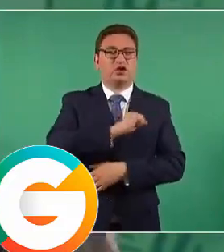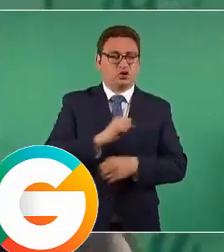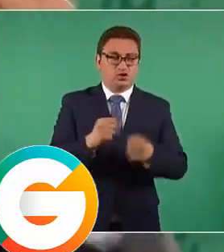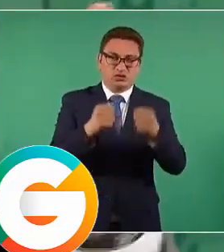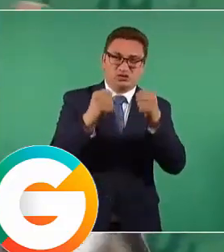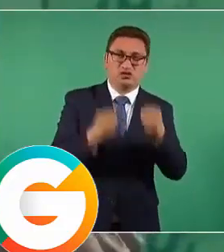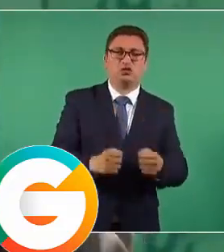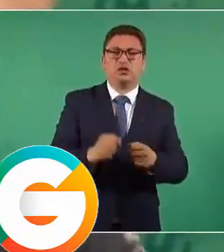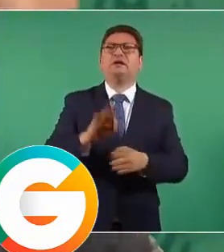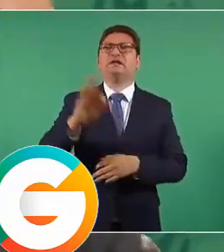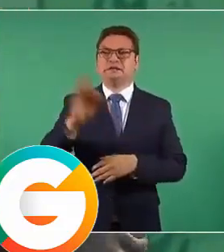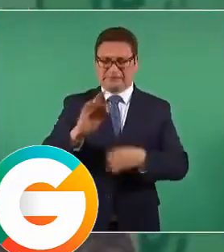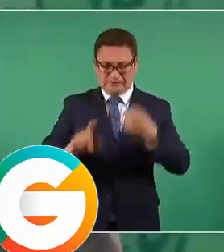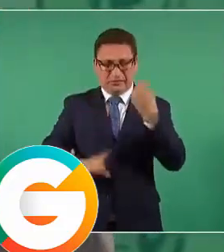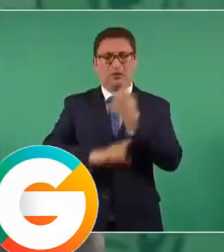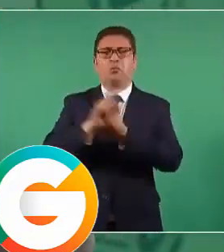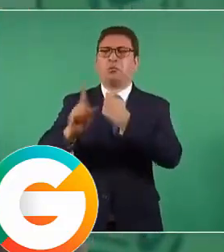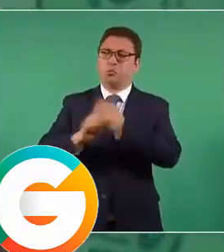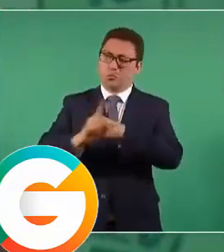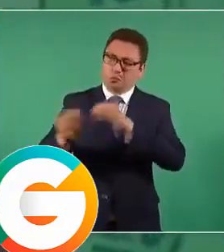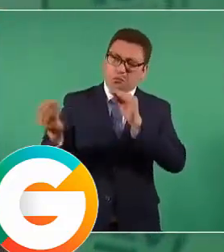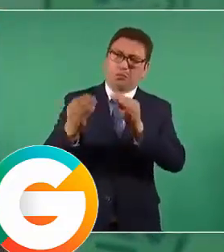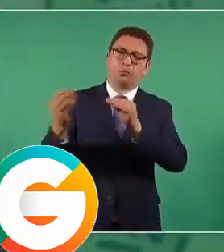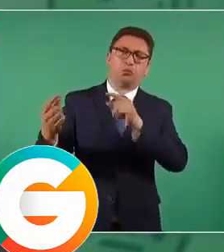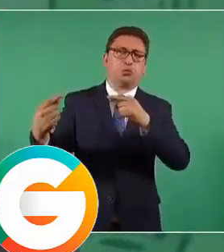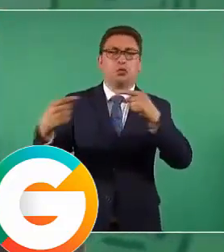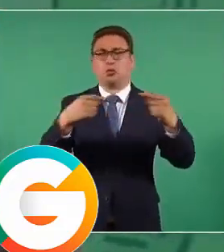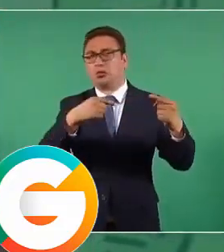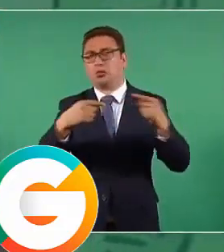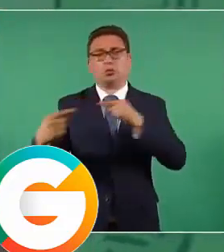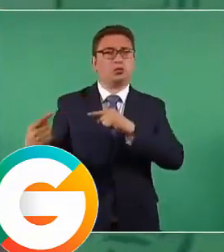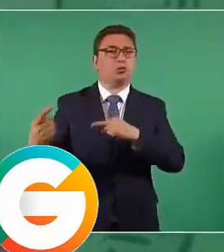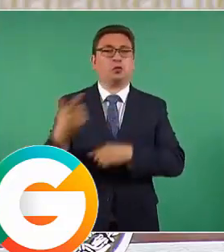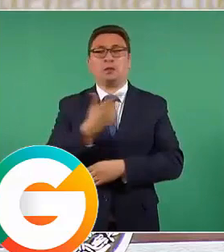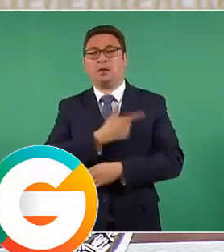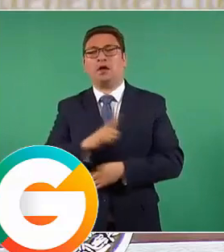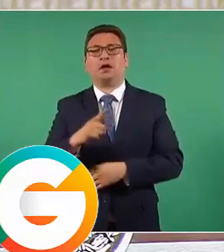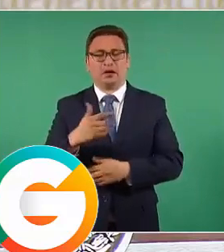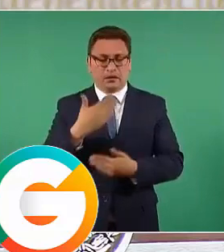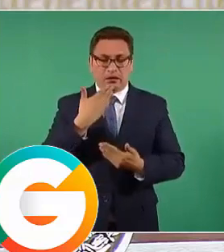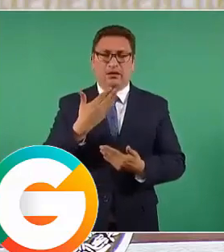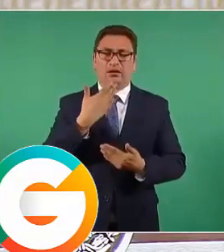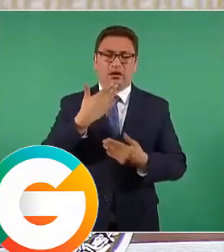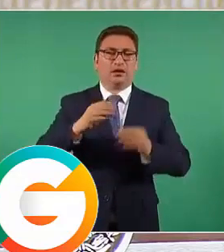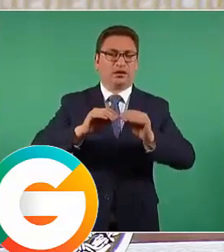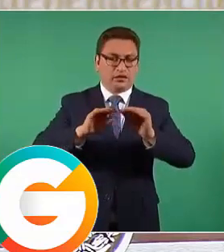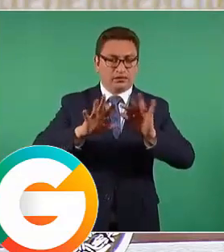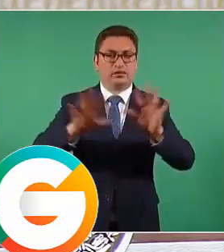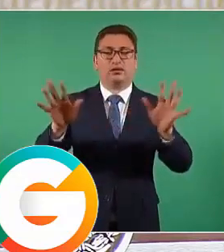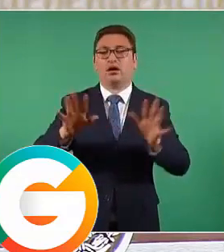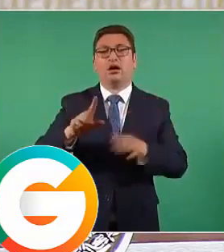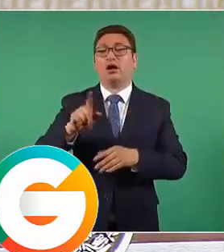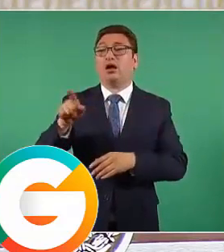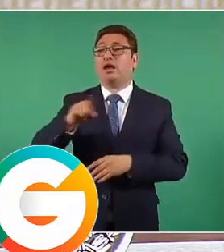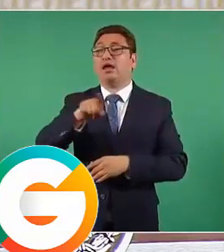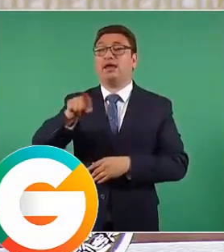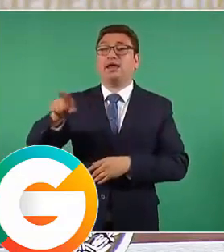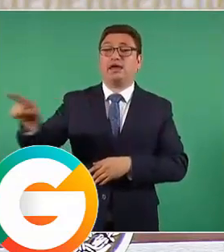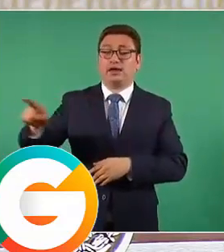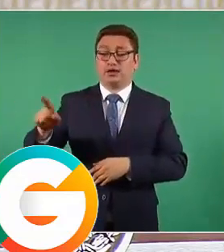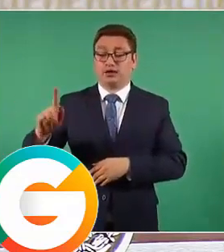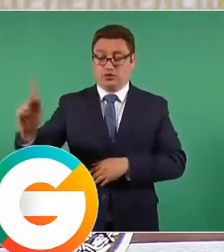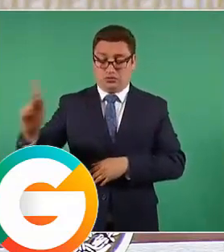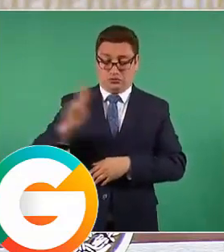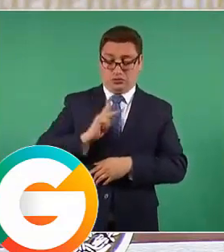Podemos tener problemas, claro que se lo vamos a tener, ni ellos quieren parecerse a nosotros, ni nosotros